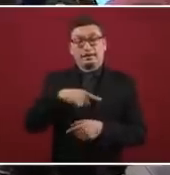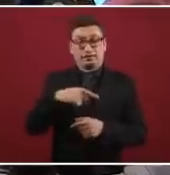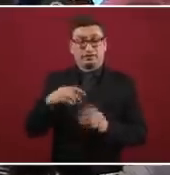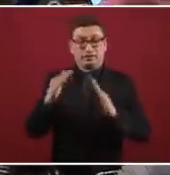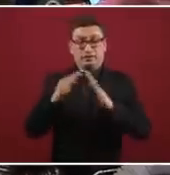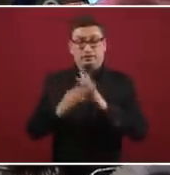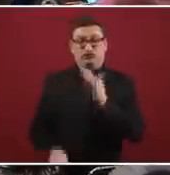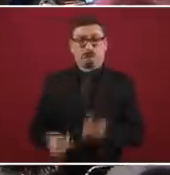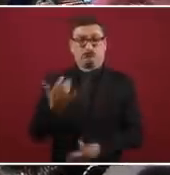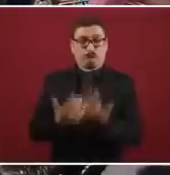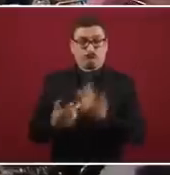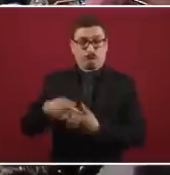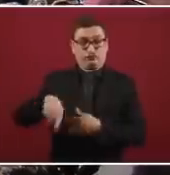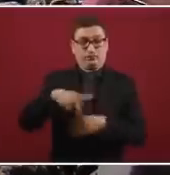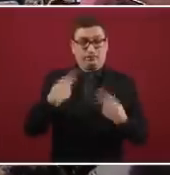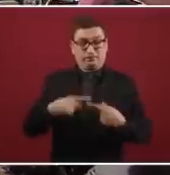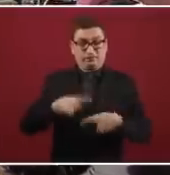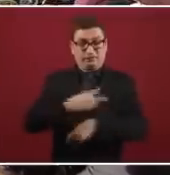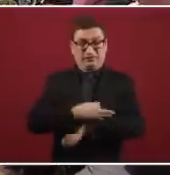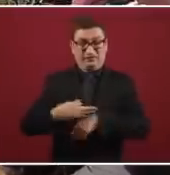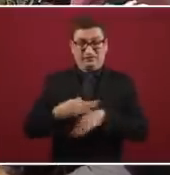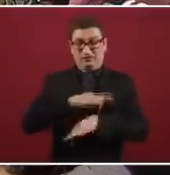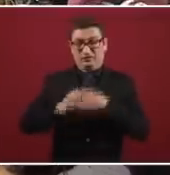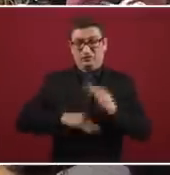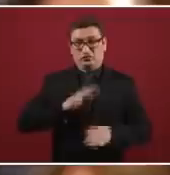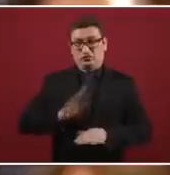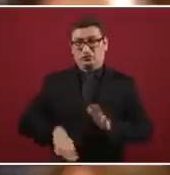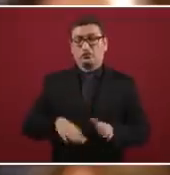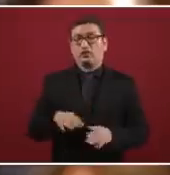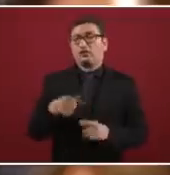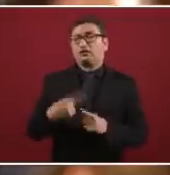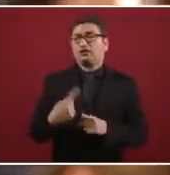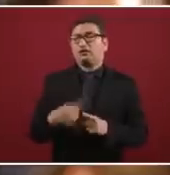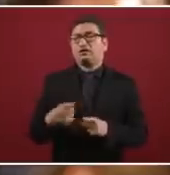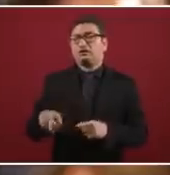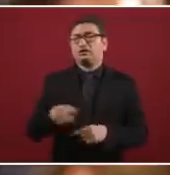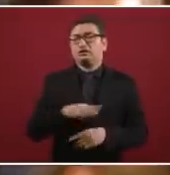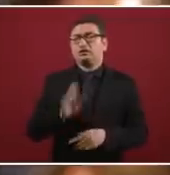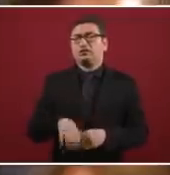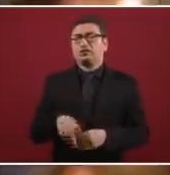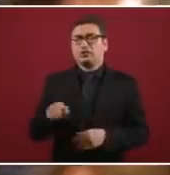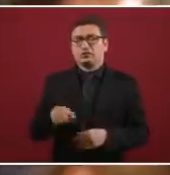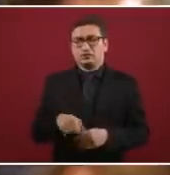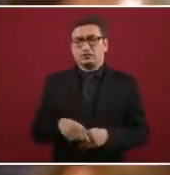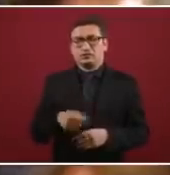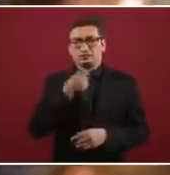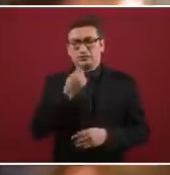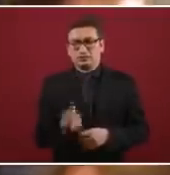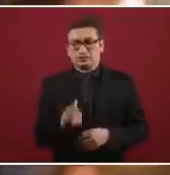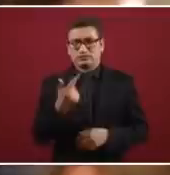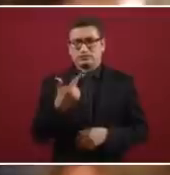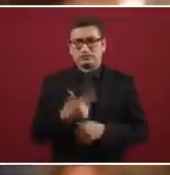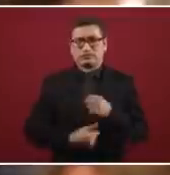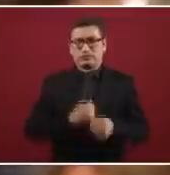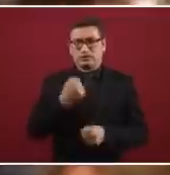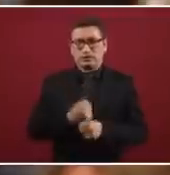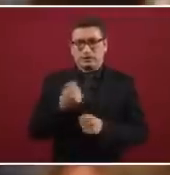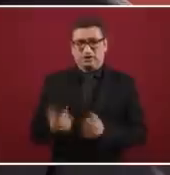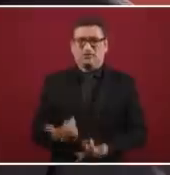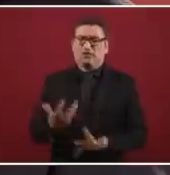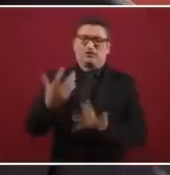familia adentro. Falleció lamentablemente un pequeño de 7 años quemado